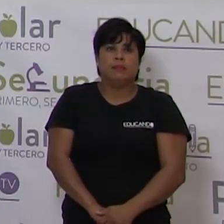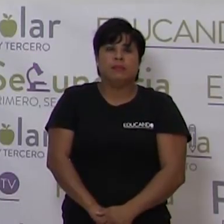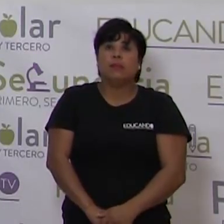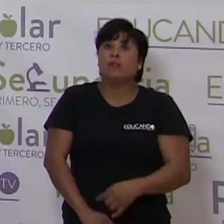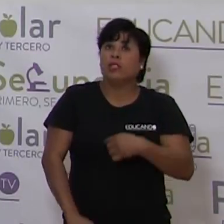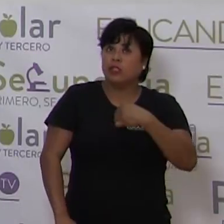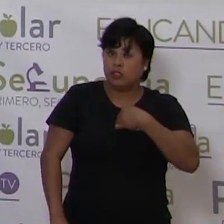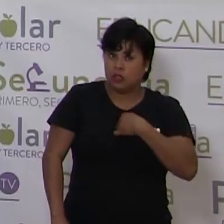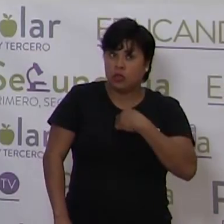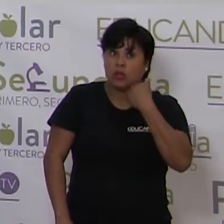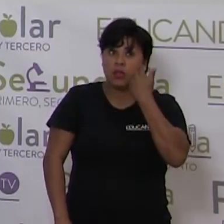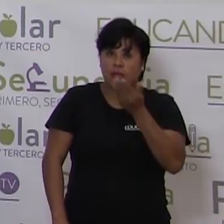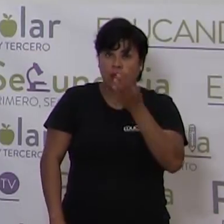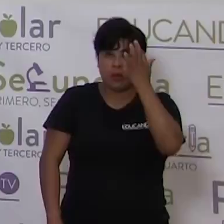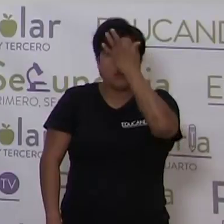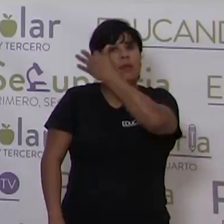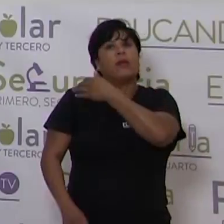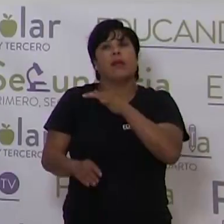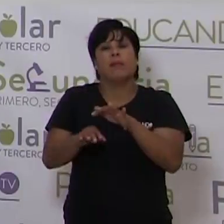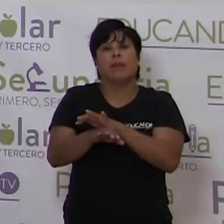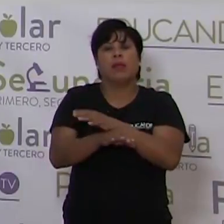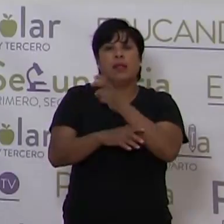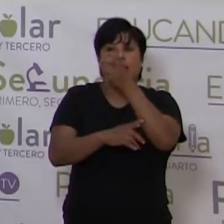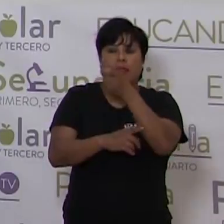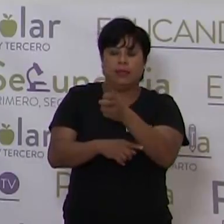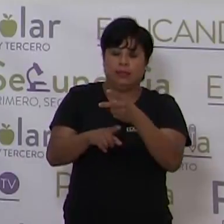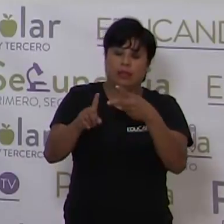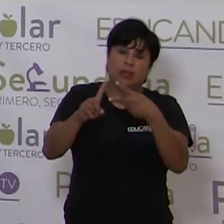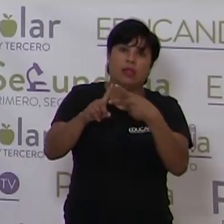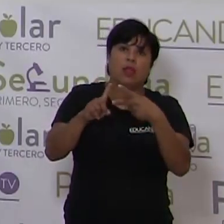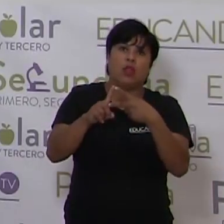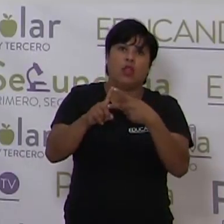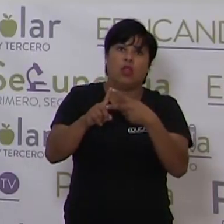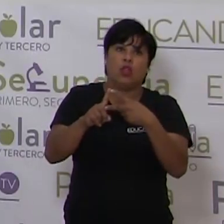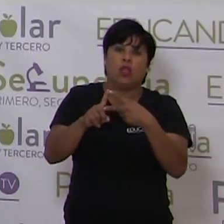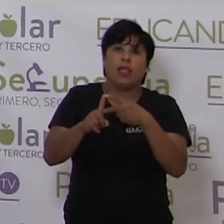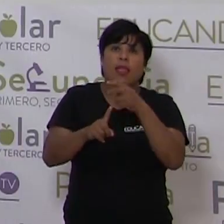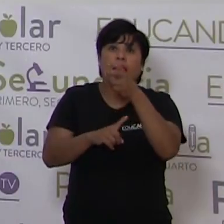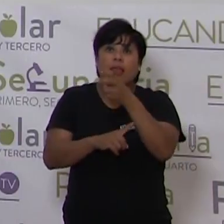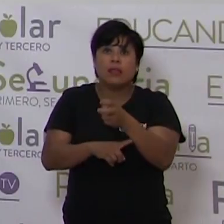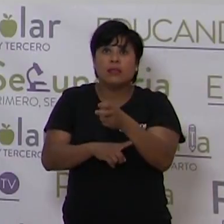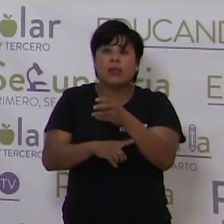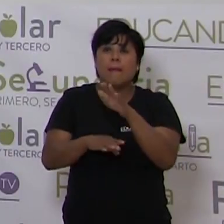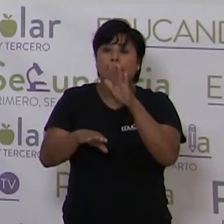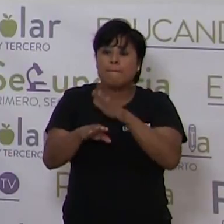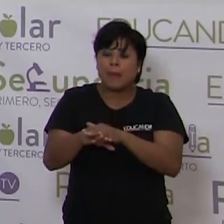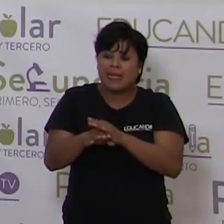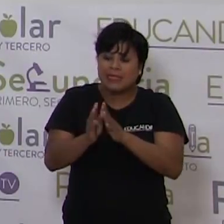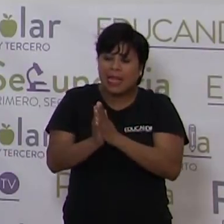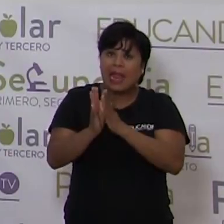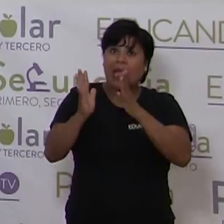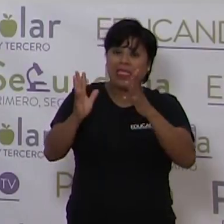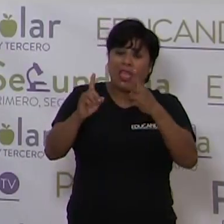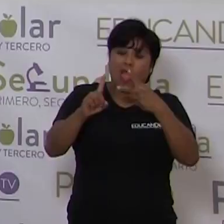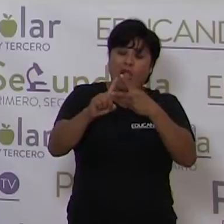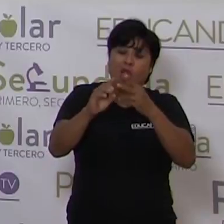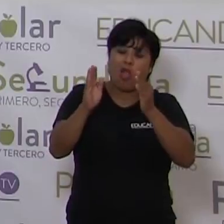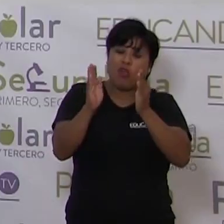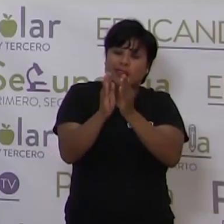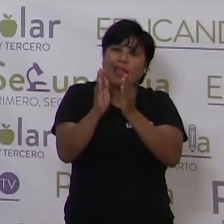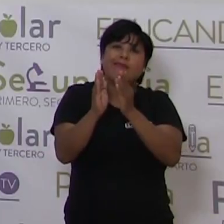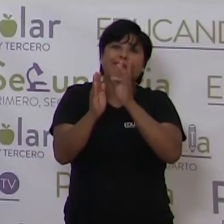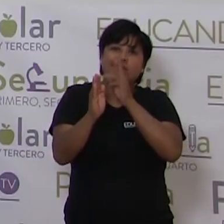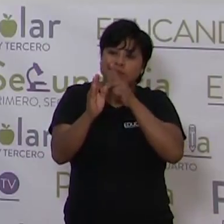29. Yo quiero convertir este triángulo en alguno más grande. Por lo